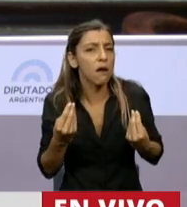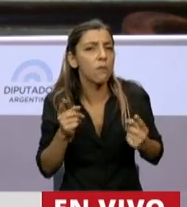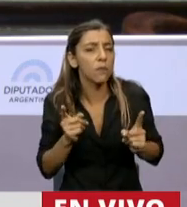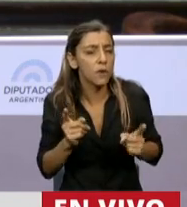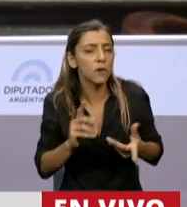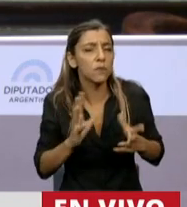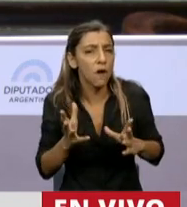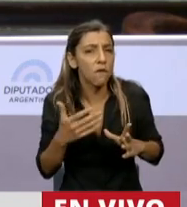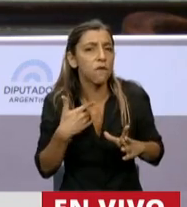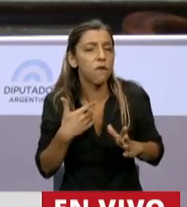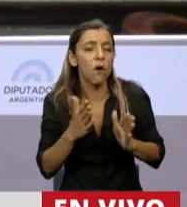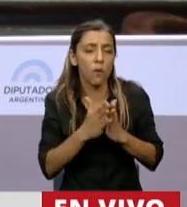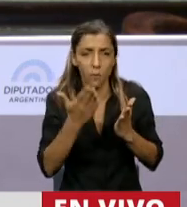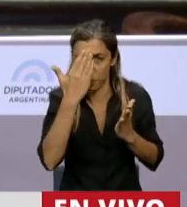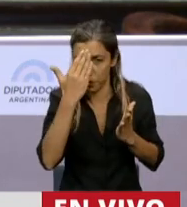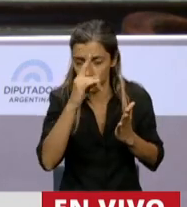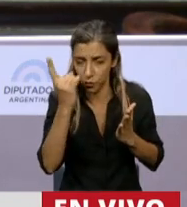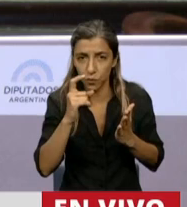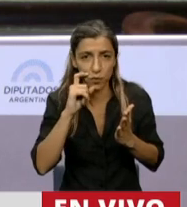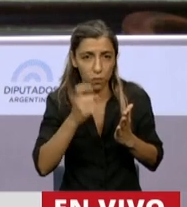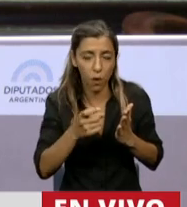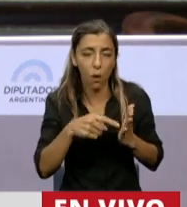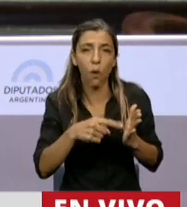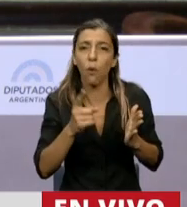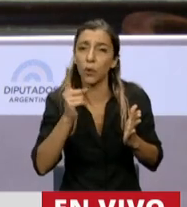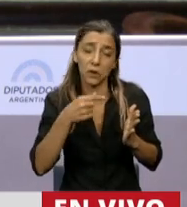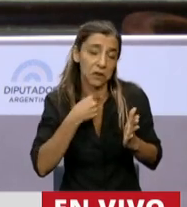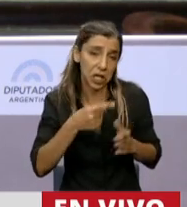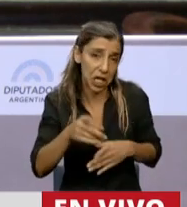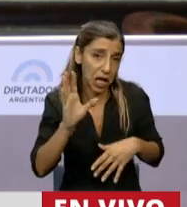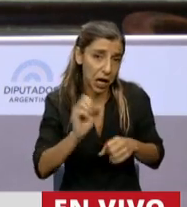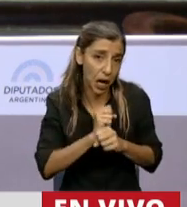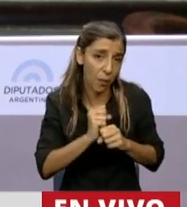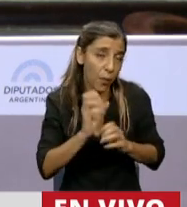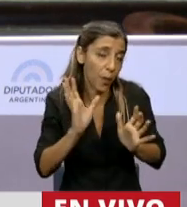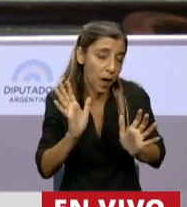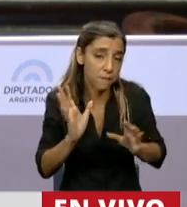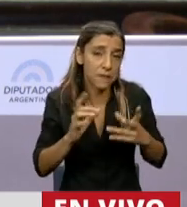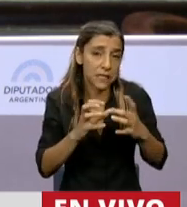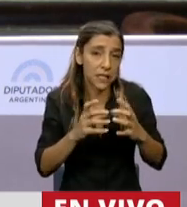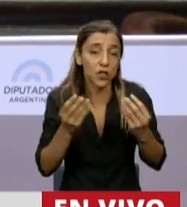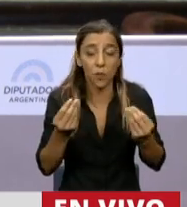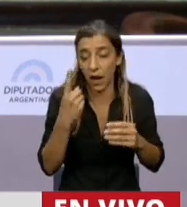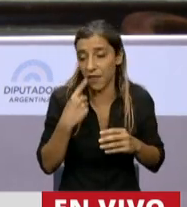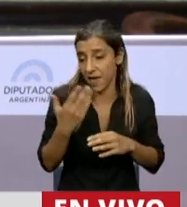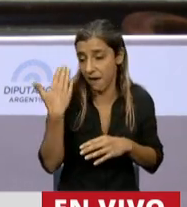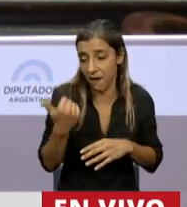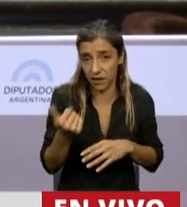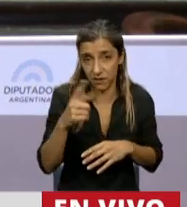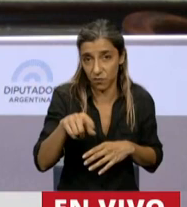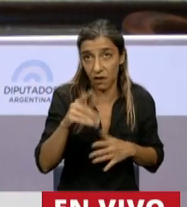absolutamente inconstitucional que piensan sancionar o que pensaban sancionar en la sesión citada para el día de ayer,